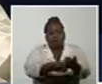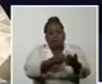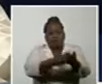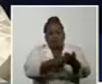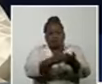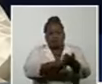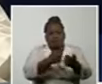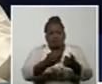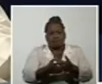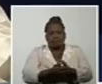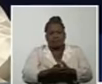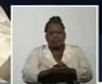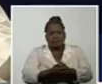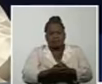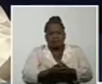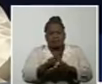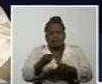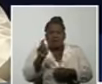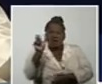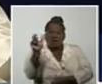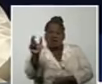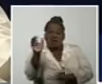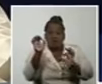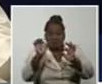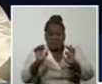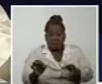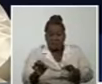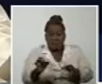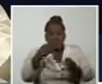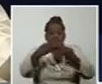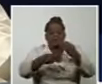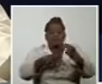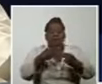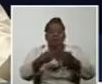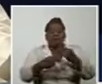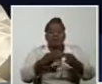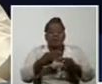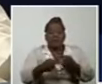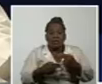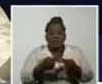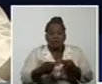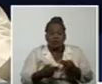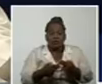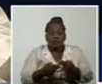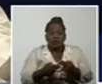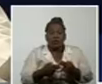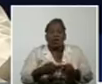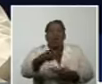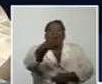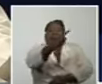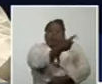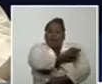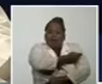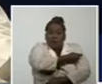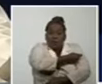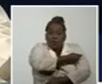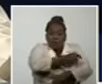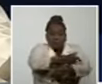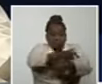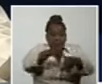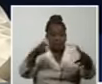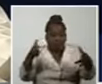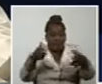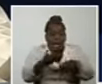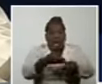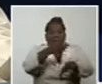esta fecha se hubieran hecho una campaña, que es la campaña de la vacunación antipolio,